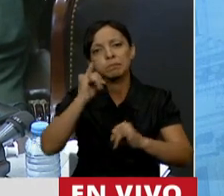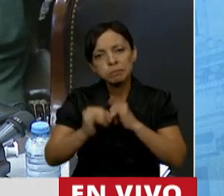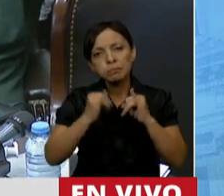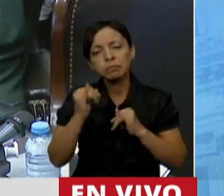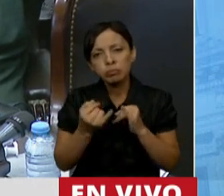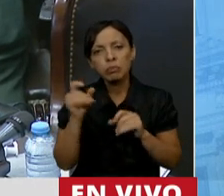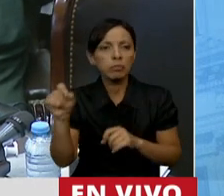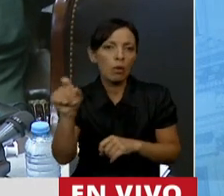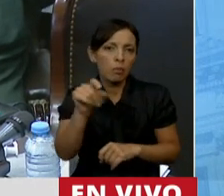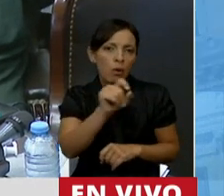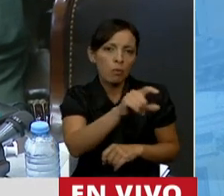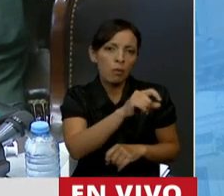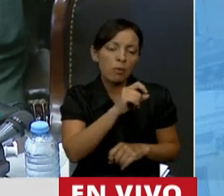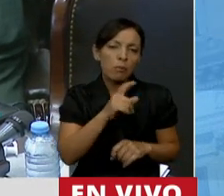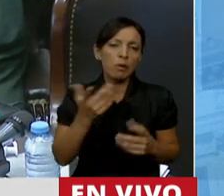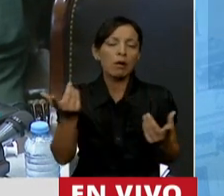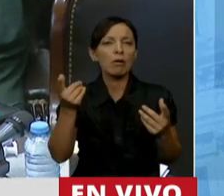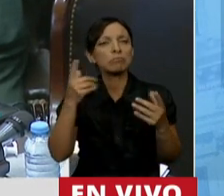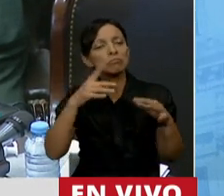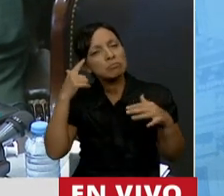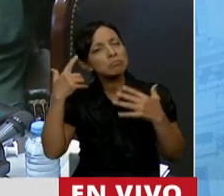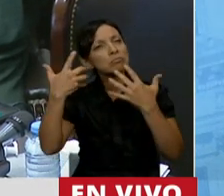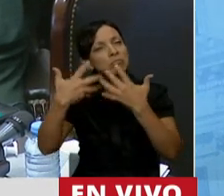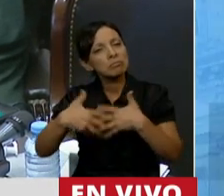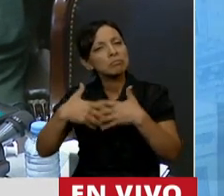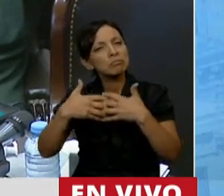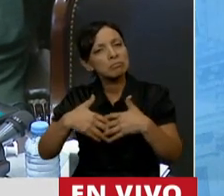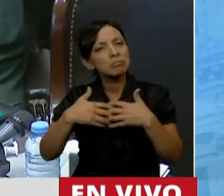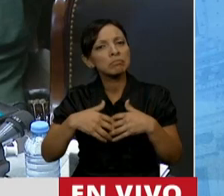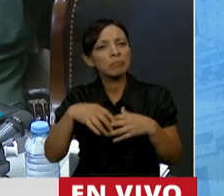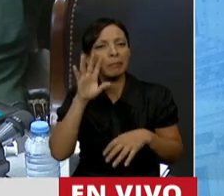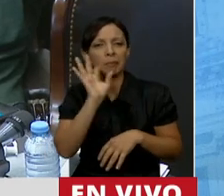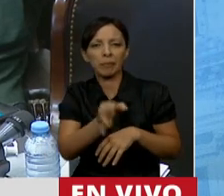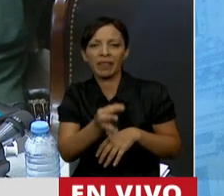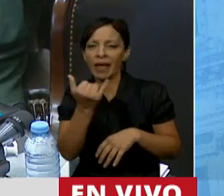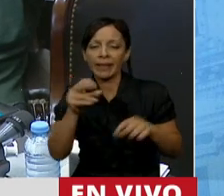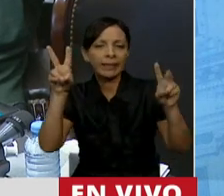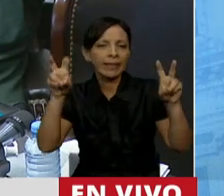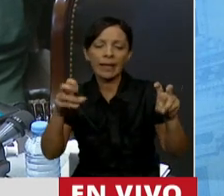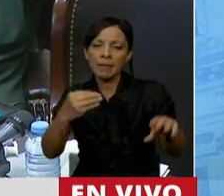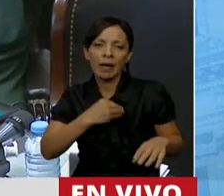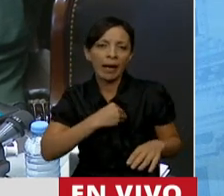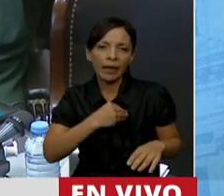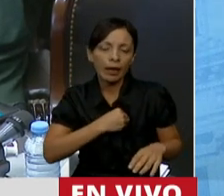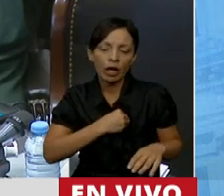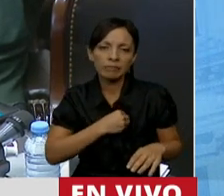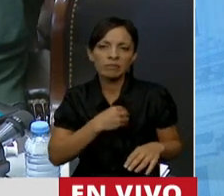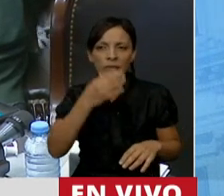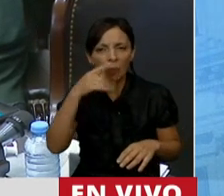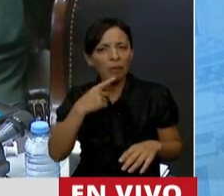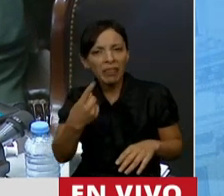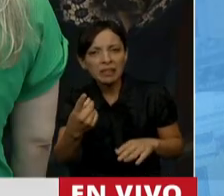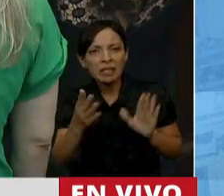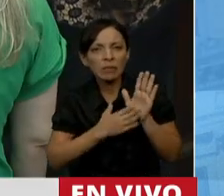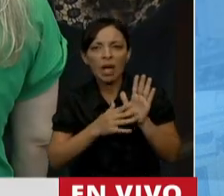quedan las excusas y queda únicamente al descubierto la cuestión religiosa, viene el argumento de que no es oportuno.